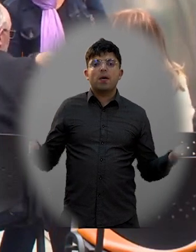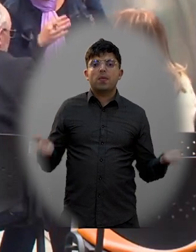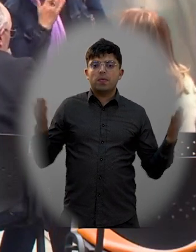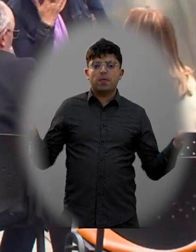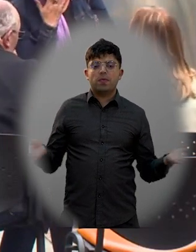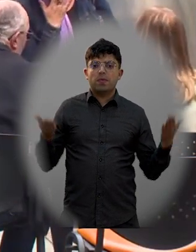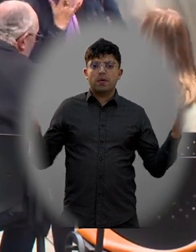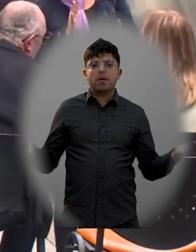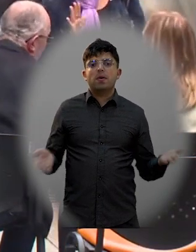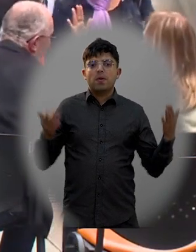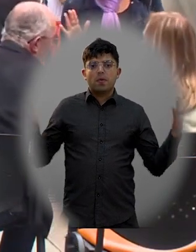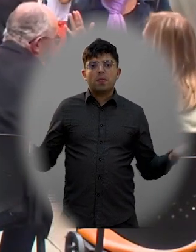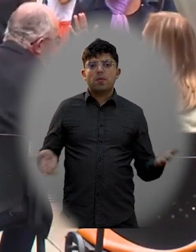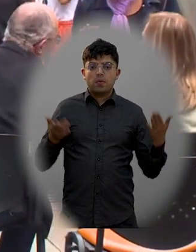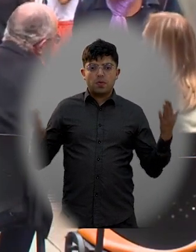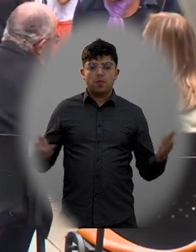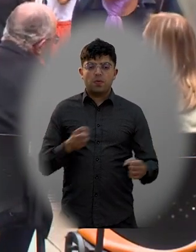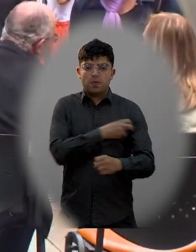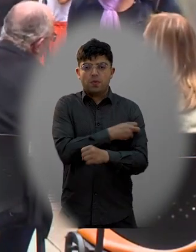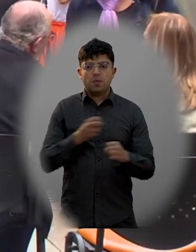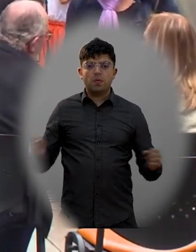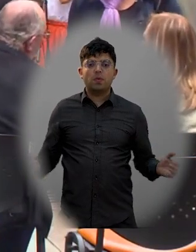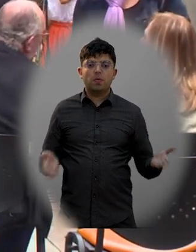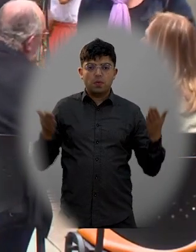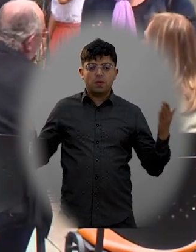energía! ¡Vamos!